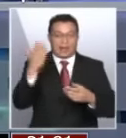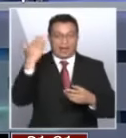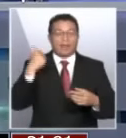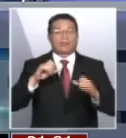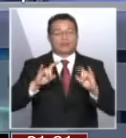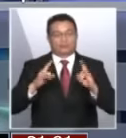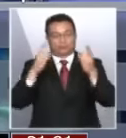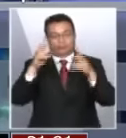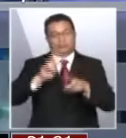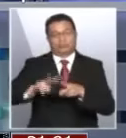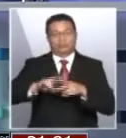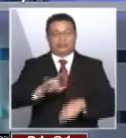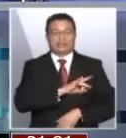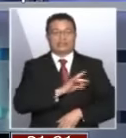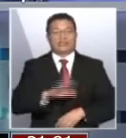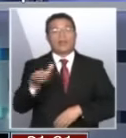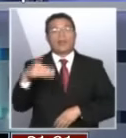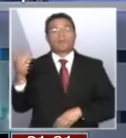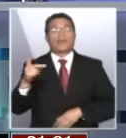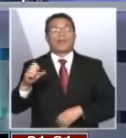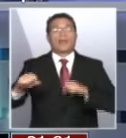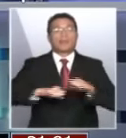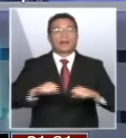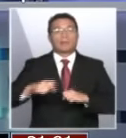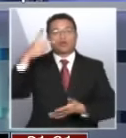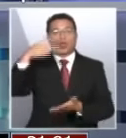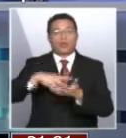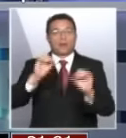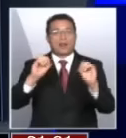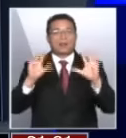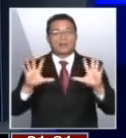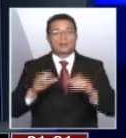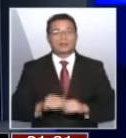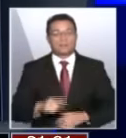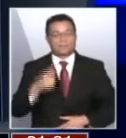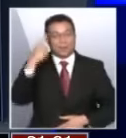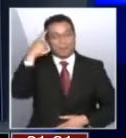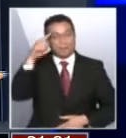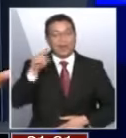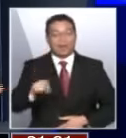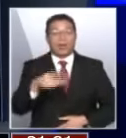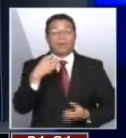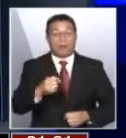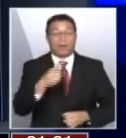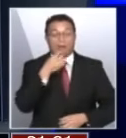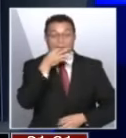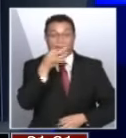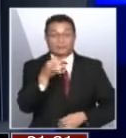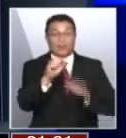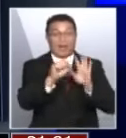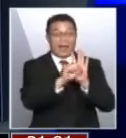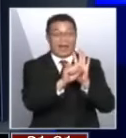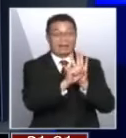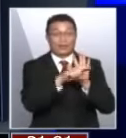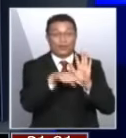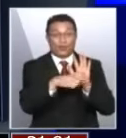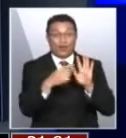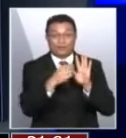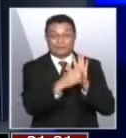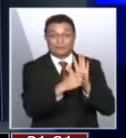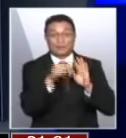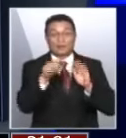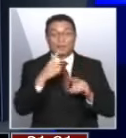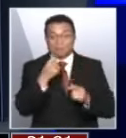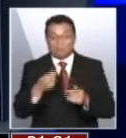la reconstrucción después del terremoto de 2010. Pero el que podríamos llamar artículo SQM no entregó más plata a